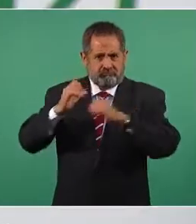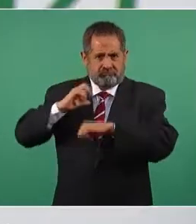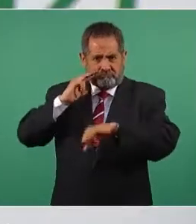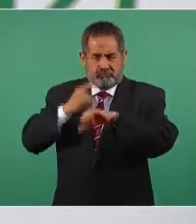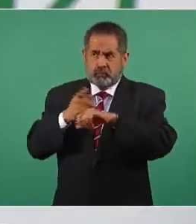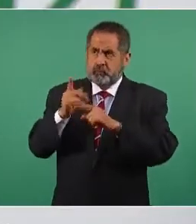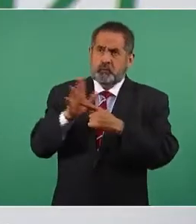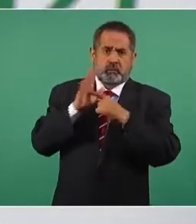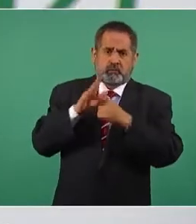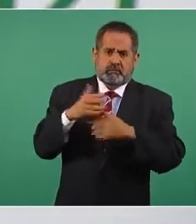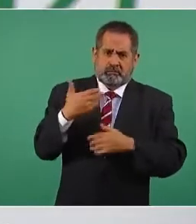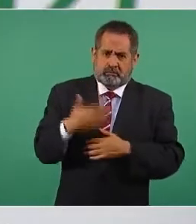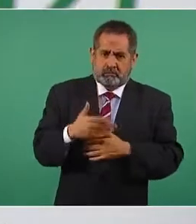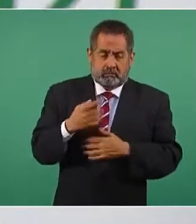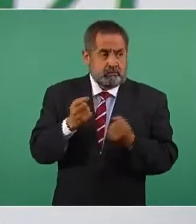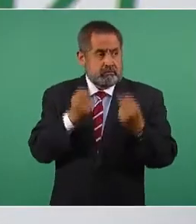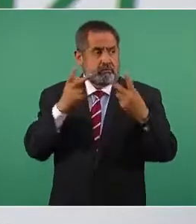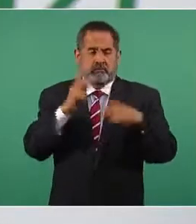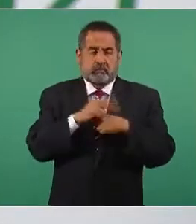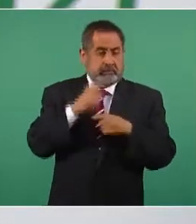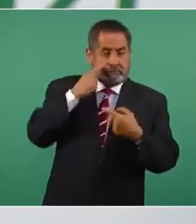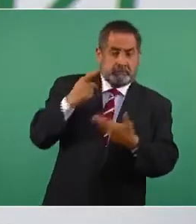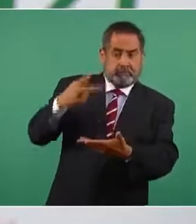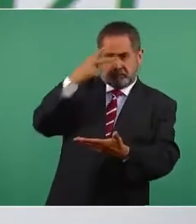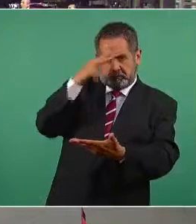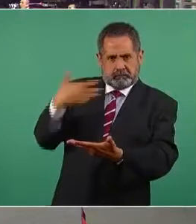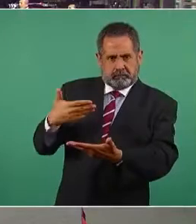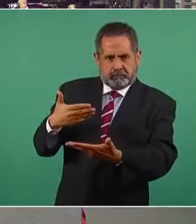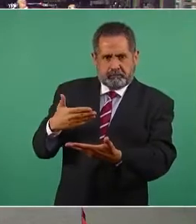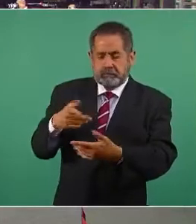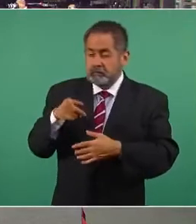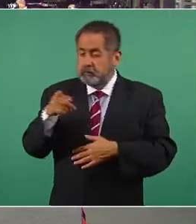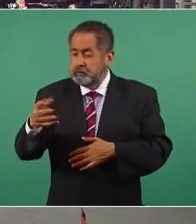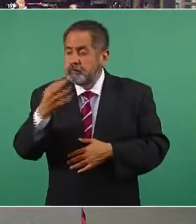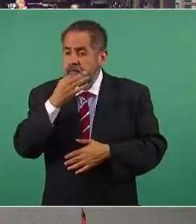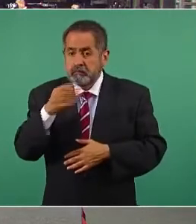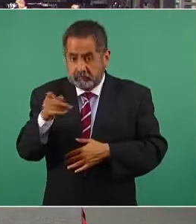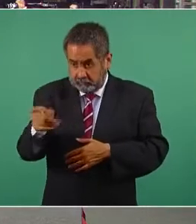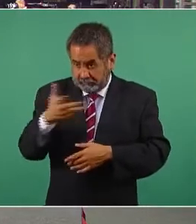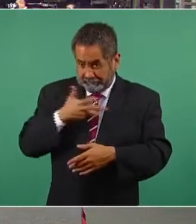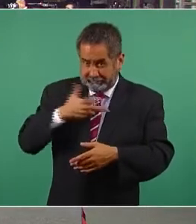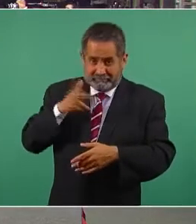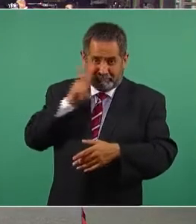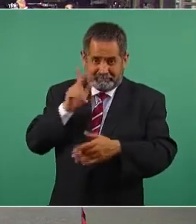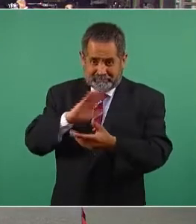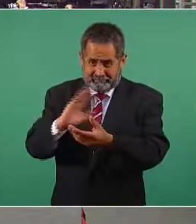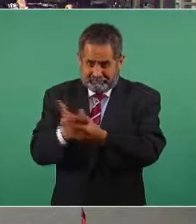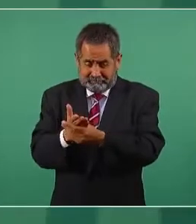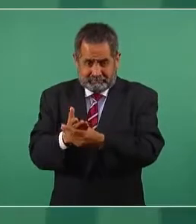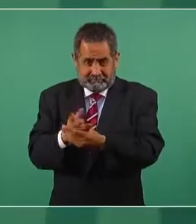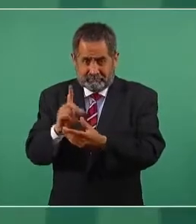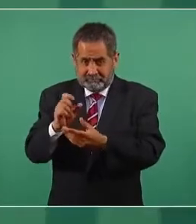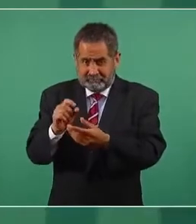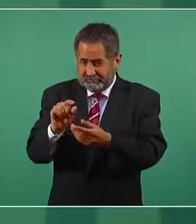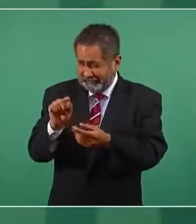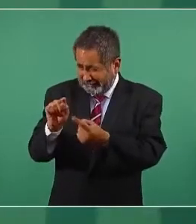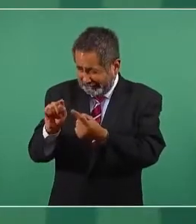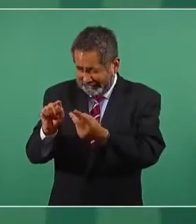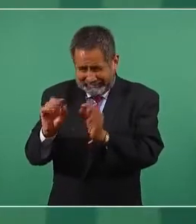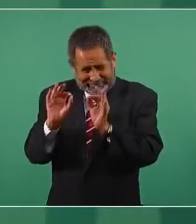referencia para muchos países. Entonces, si usted tiene la bondad de entregarme o hacerme saber esos